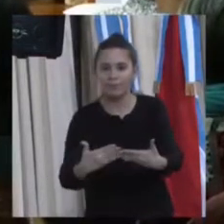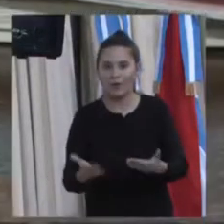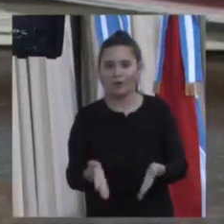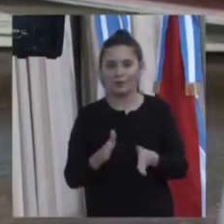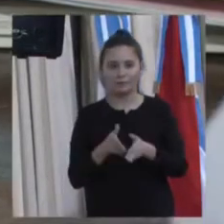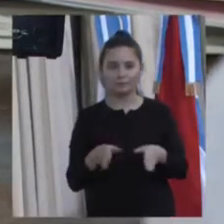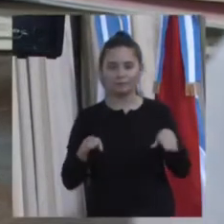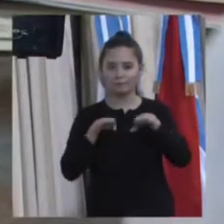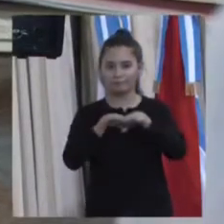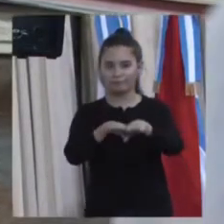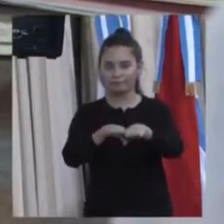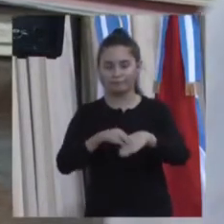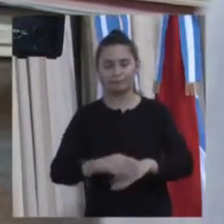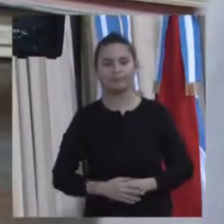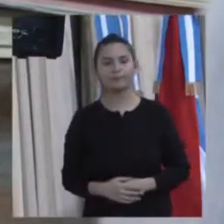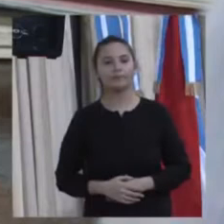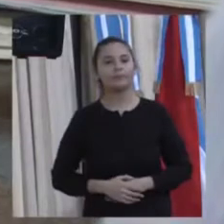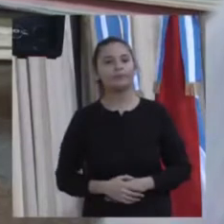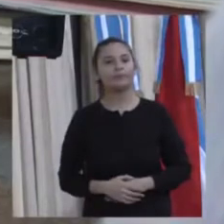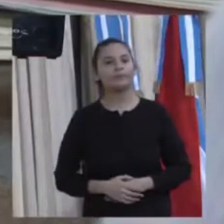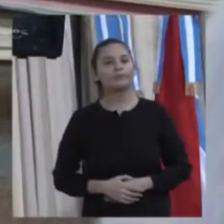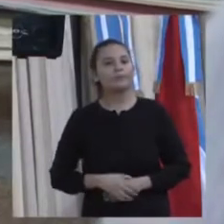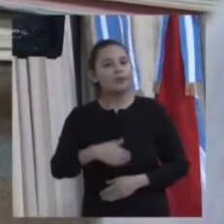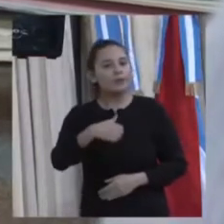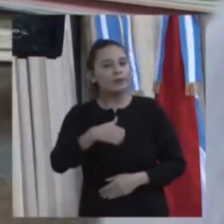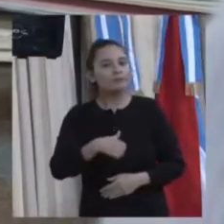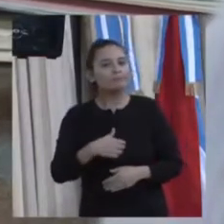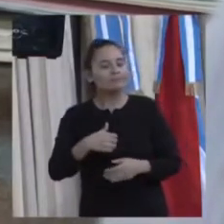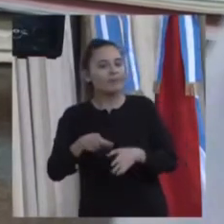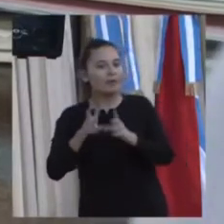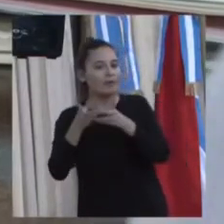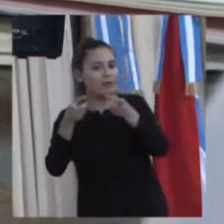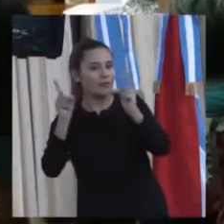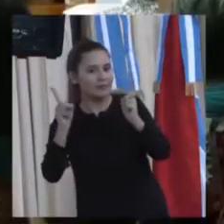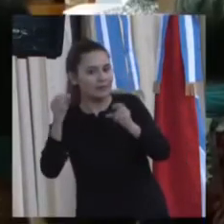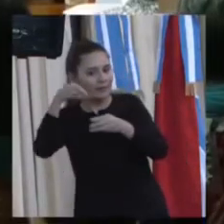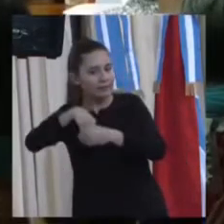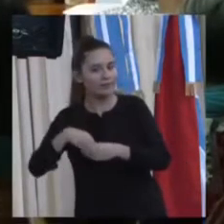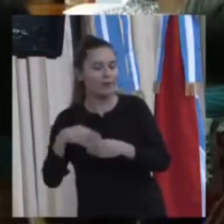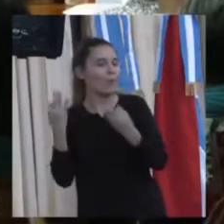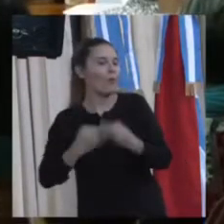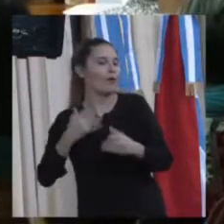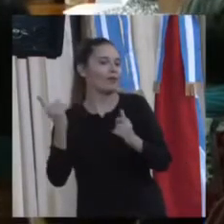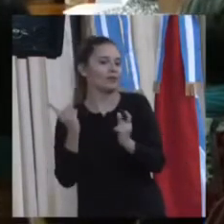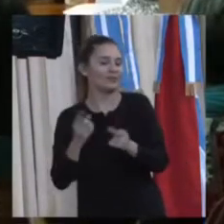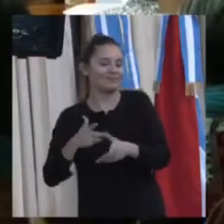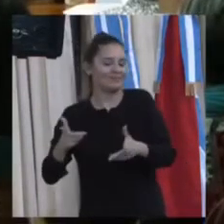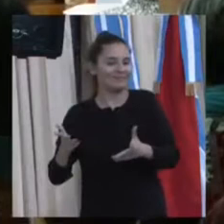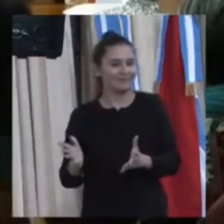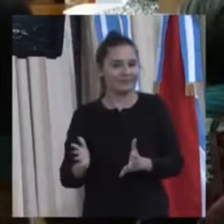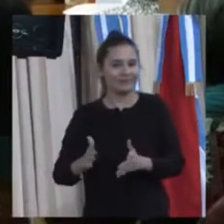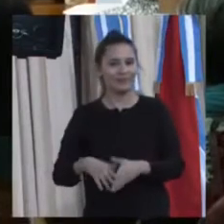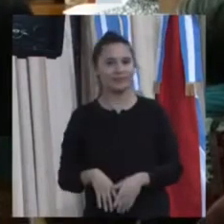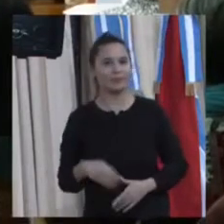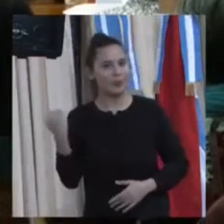Pero una entidad, decía Mella, una entidad docente sin buenos profesores es nula, ¿no? Y ahí comenzaba, dice, los